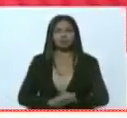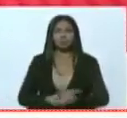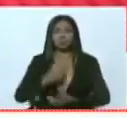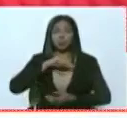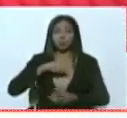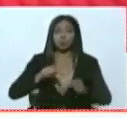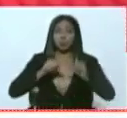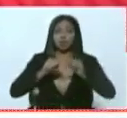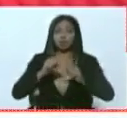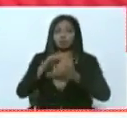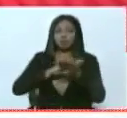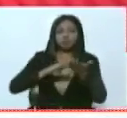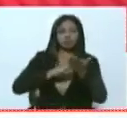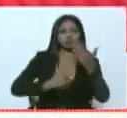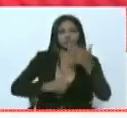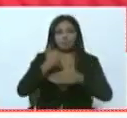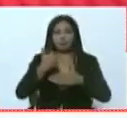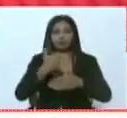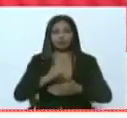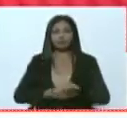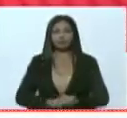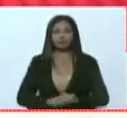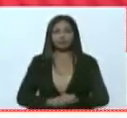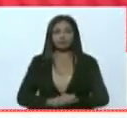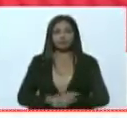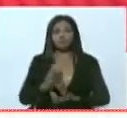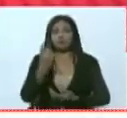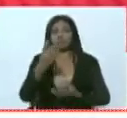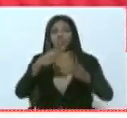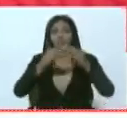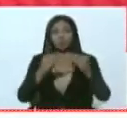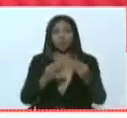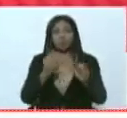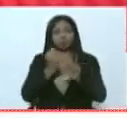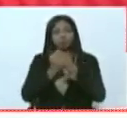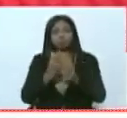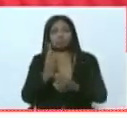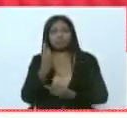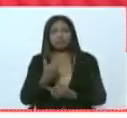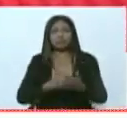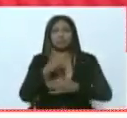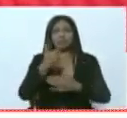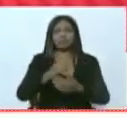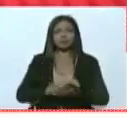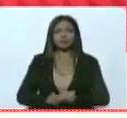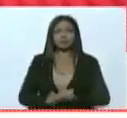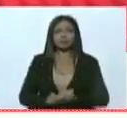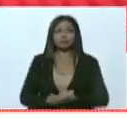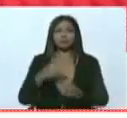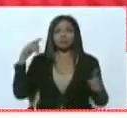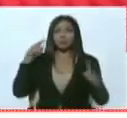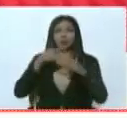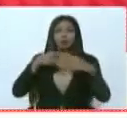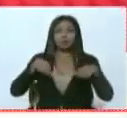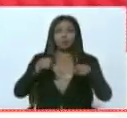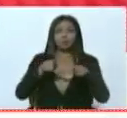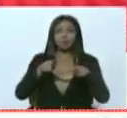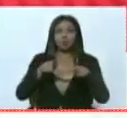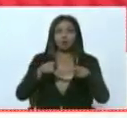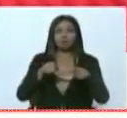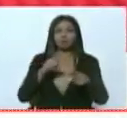Nosotros debemos mejorar. Falta todavía mucho para llegar al punto